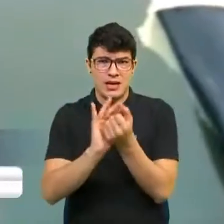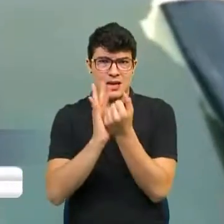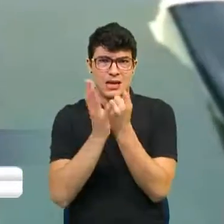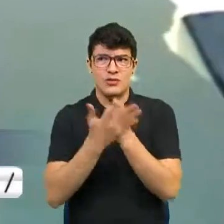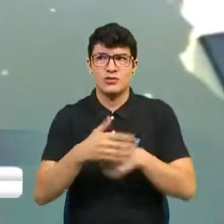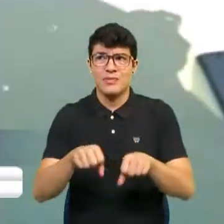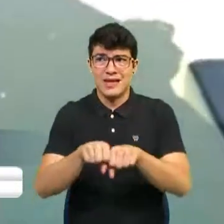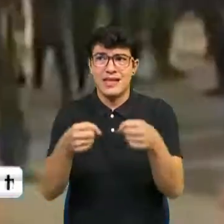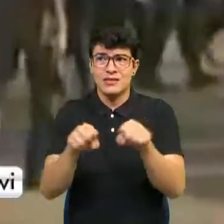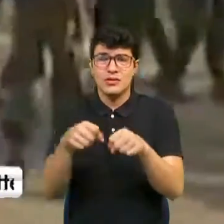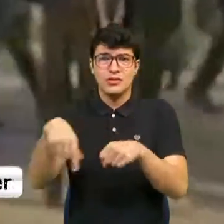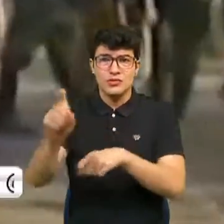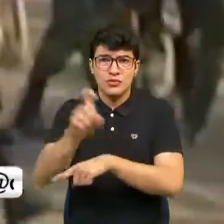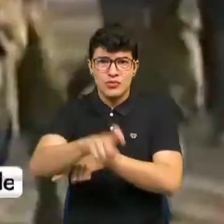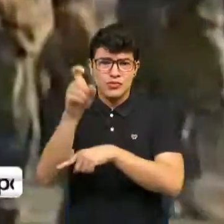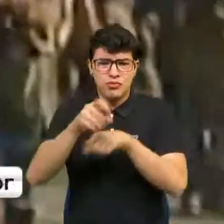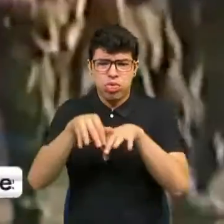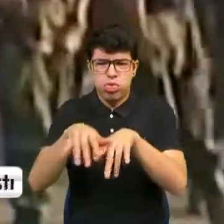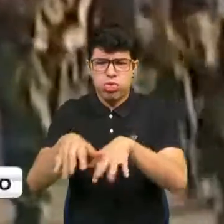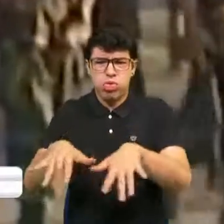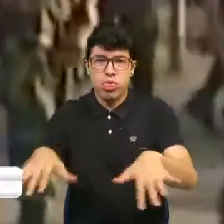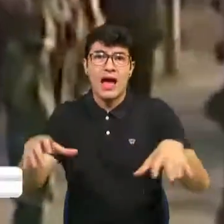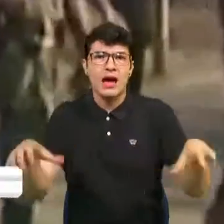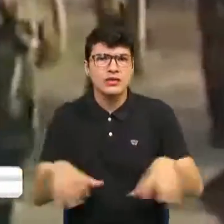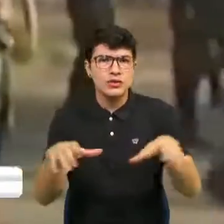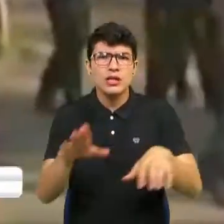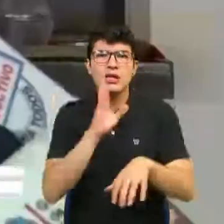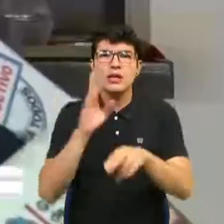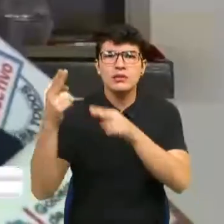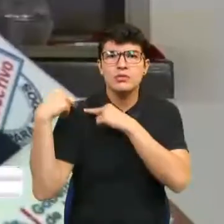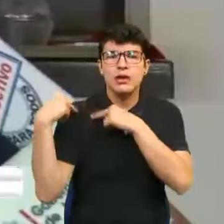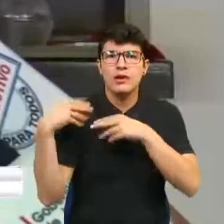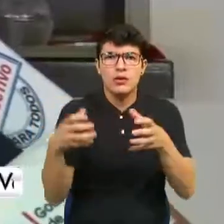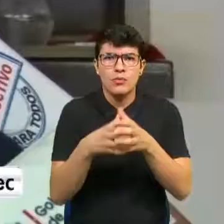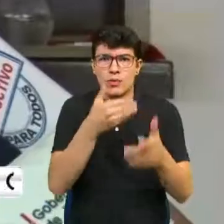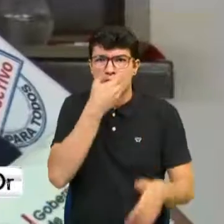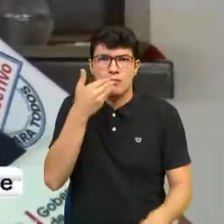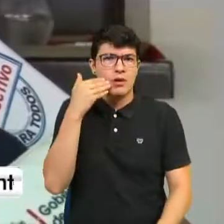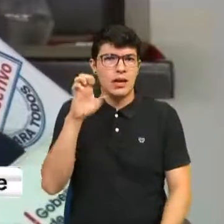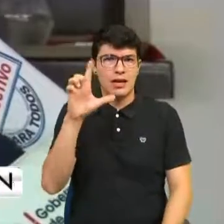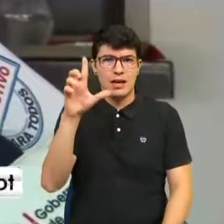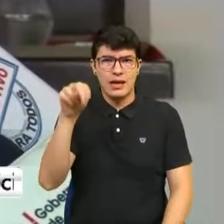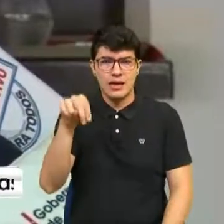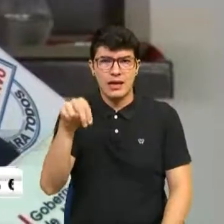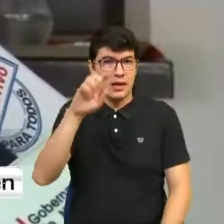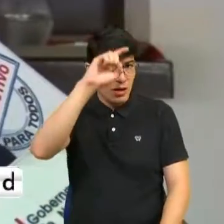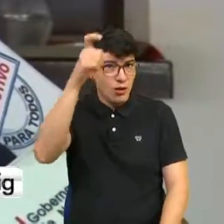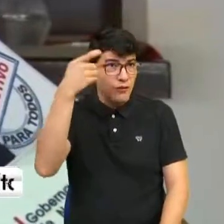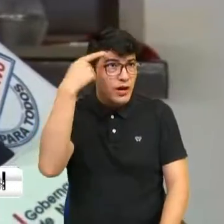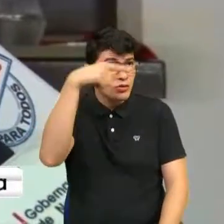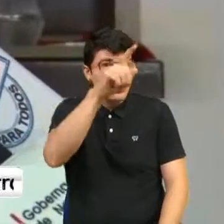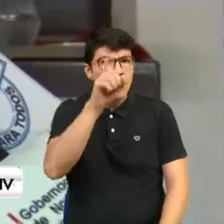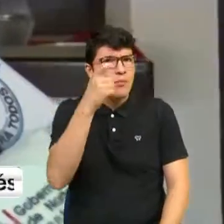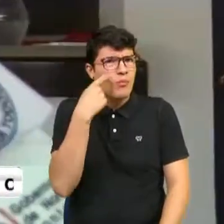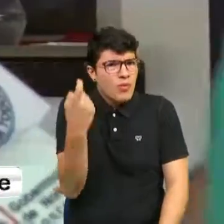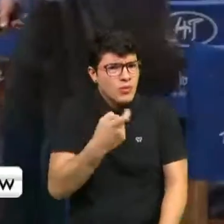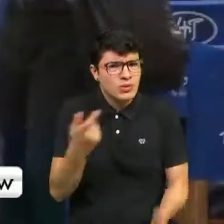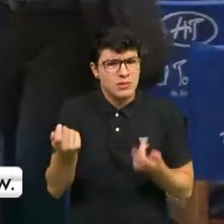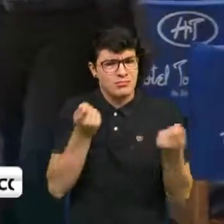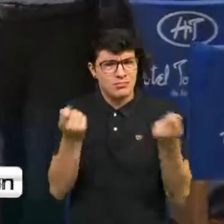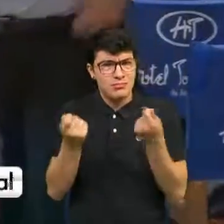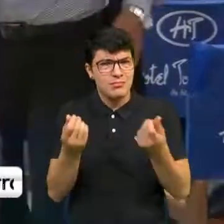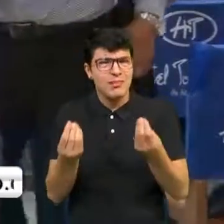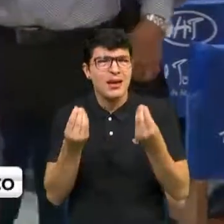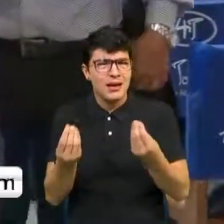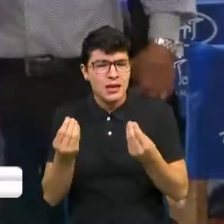graves daños con el derramamiento de crudo acciones cometidas por esa guerrilla y que el gobierno busque las estrategias para que eso